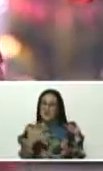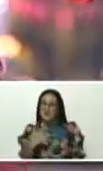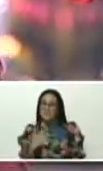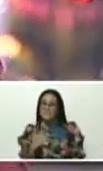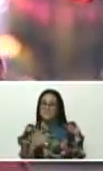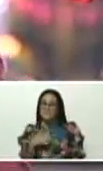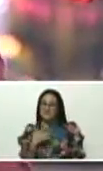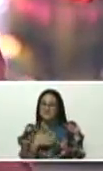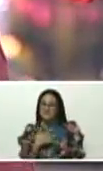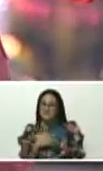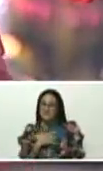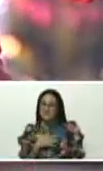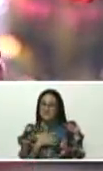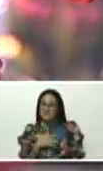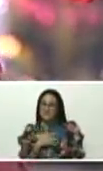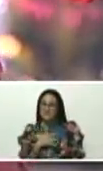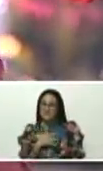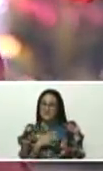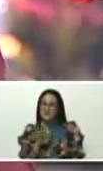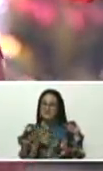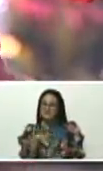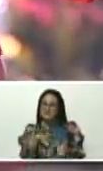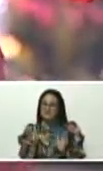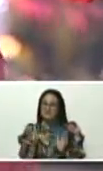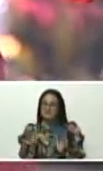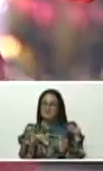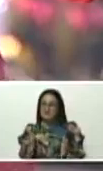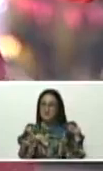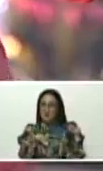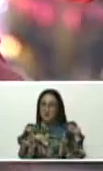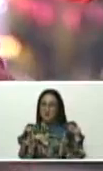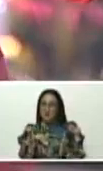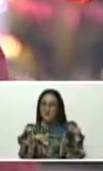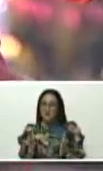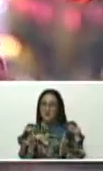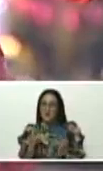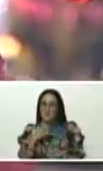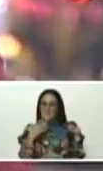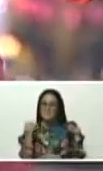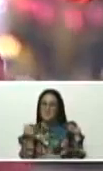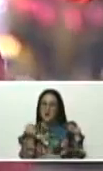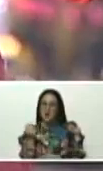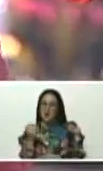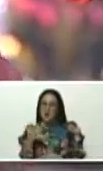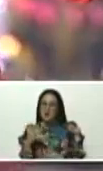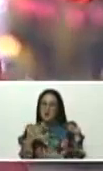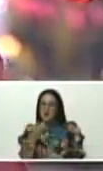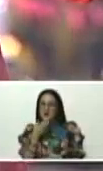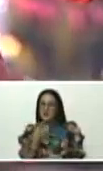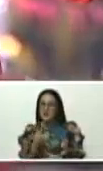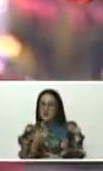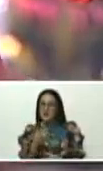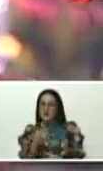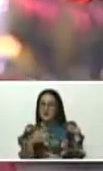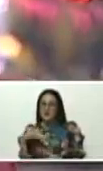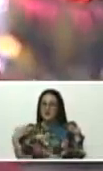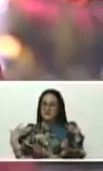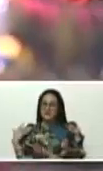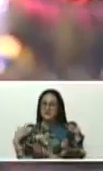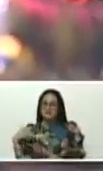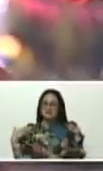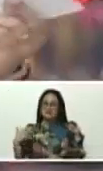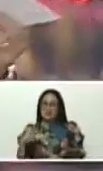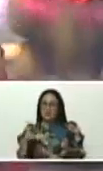lo sentirán y lo lograremos, será las mejores navidades que jamás hayamos